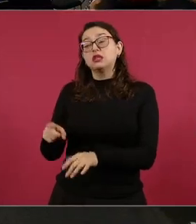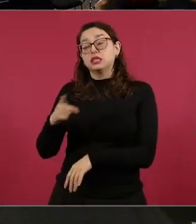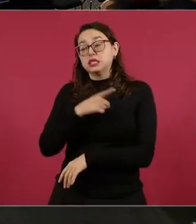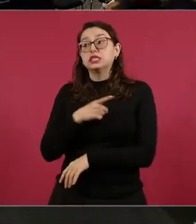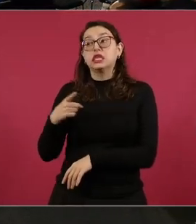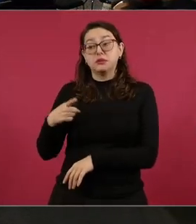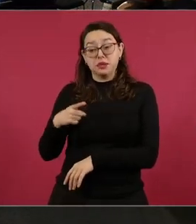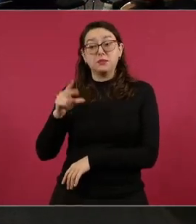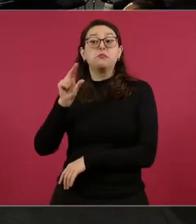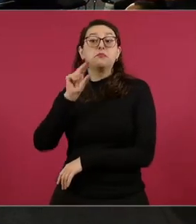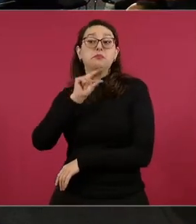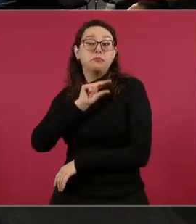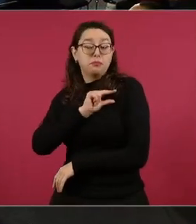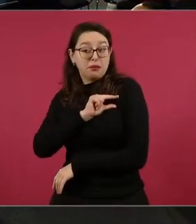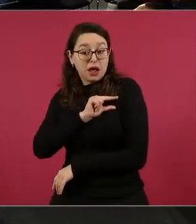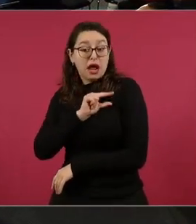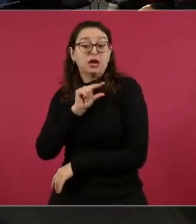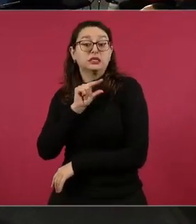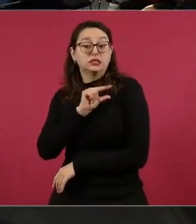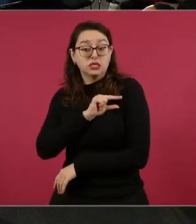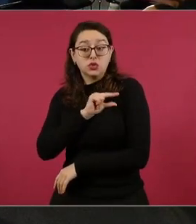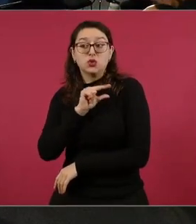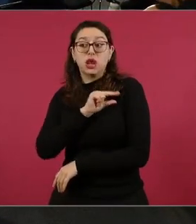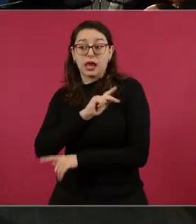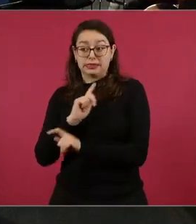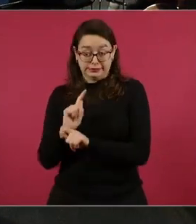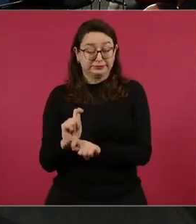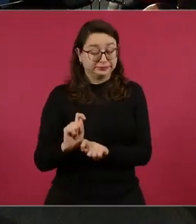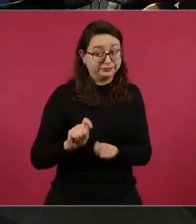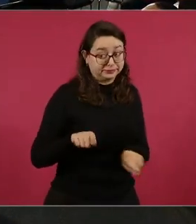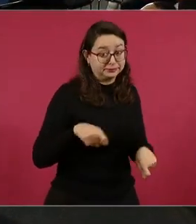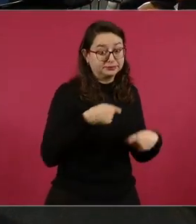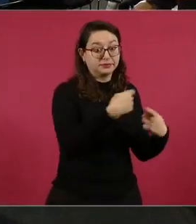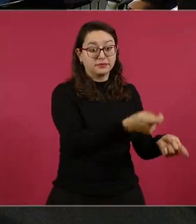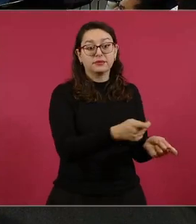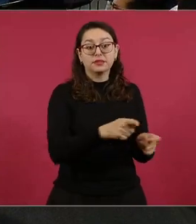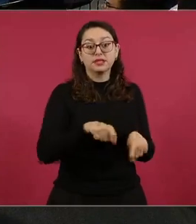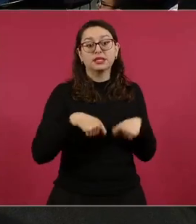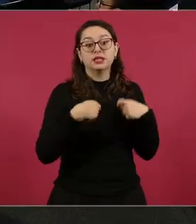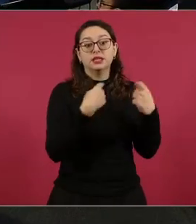para llevar a cabo el saqueo más grande